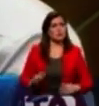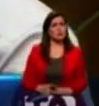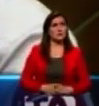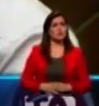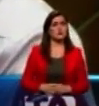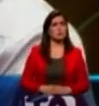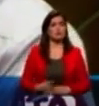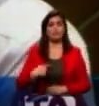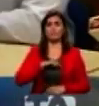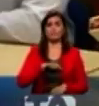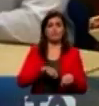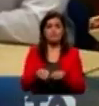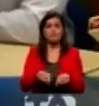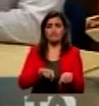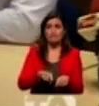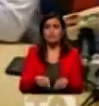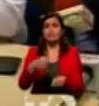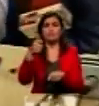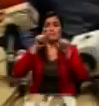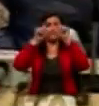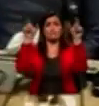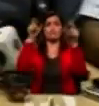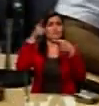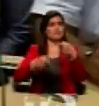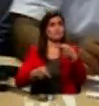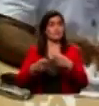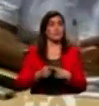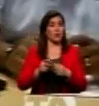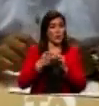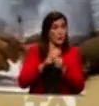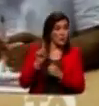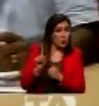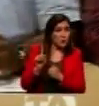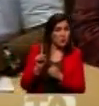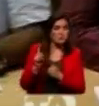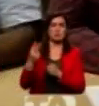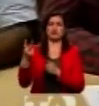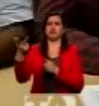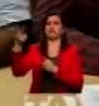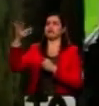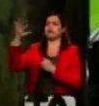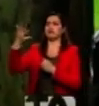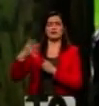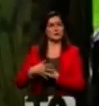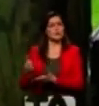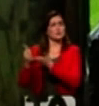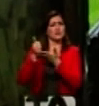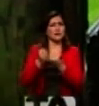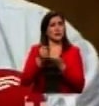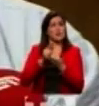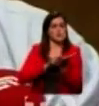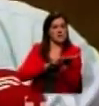esto nos resta competitividad. Sin embargo, estos no serían los únicos problemas, pues el sector pide especial ayuda en el combate de las